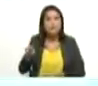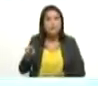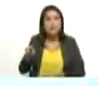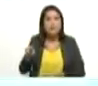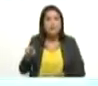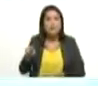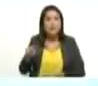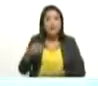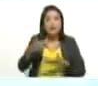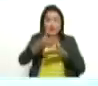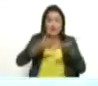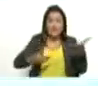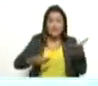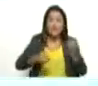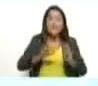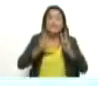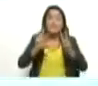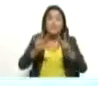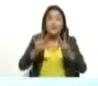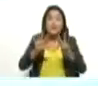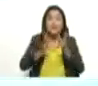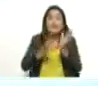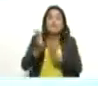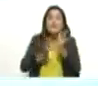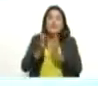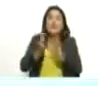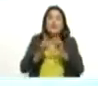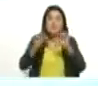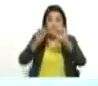carta fechada el 7 de abril,